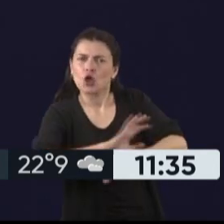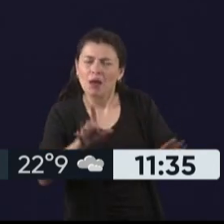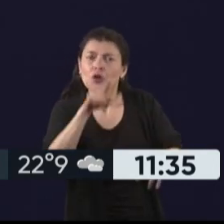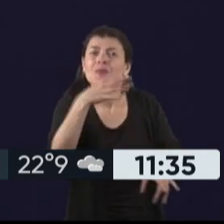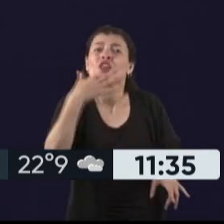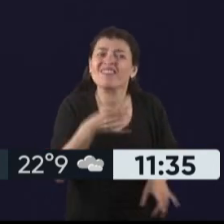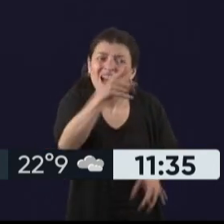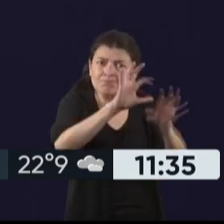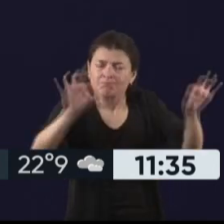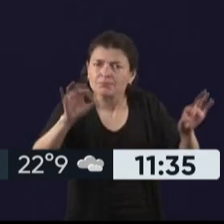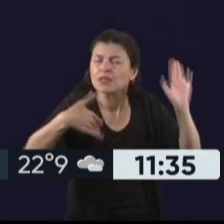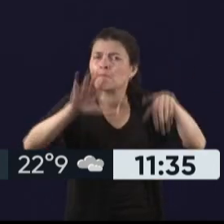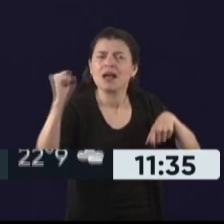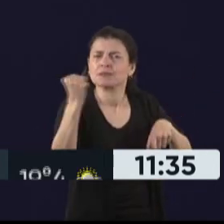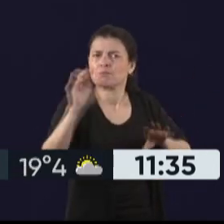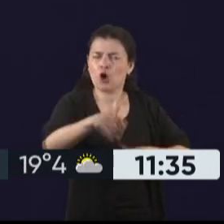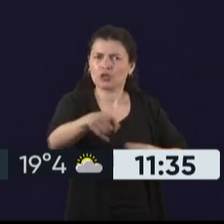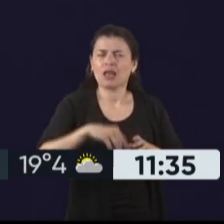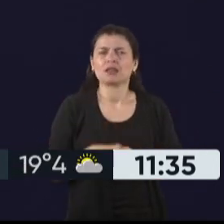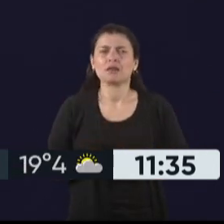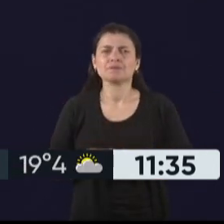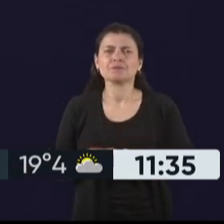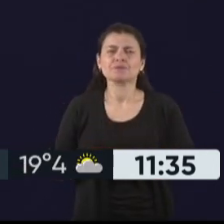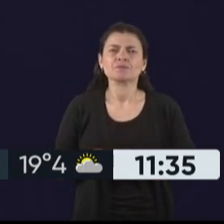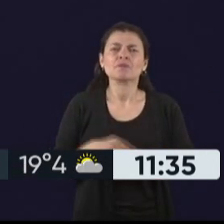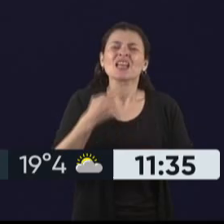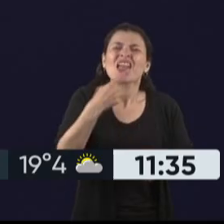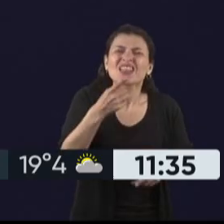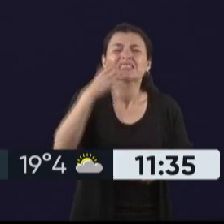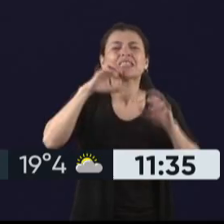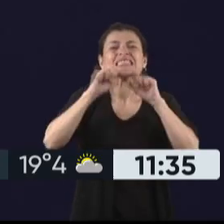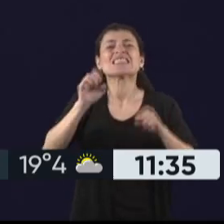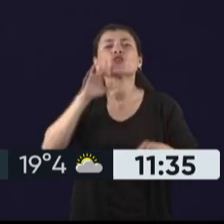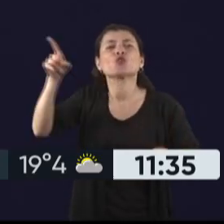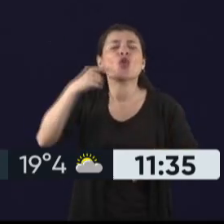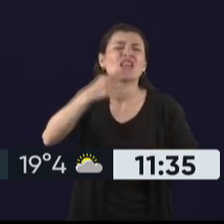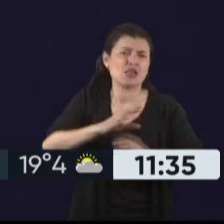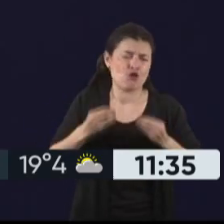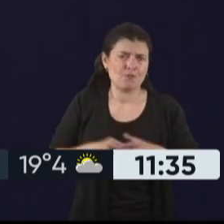todo fue que conceptualmente transmitió